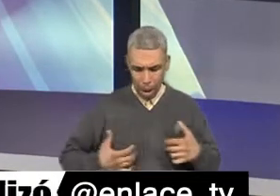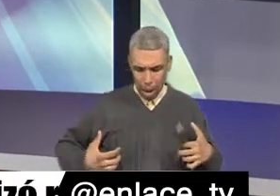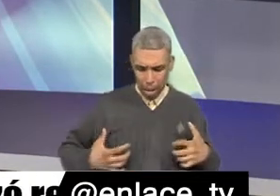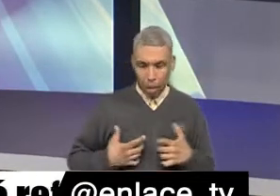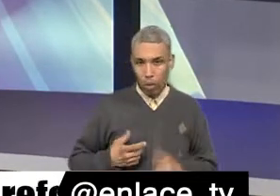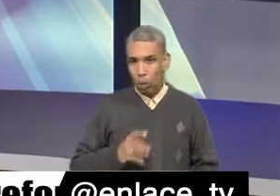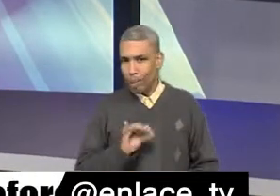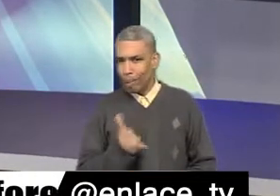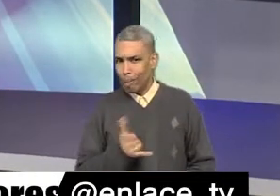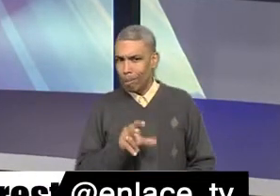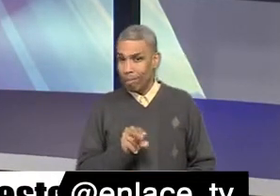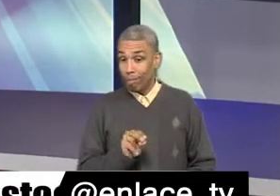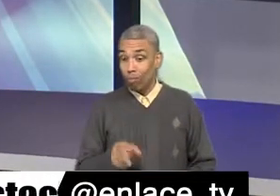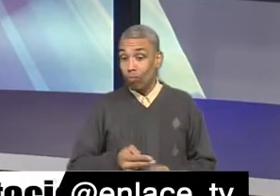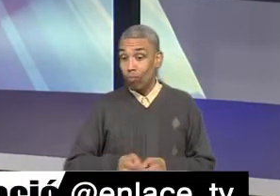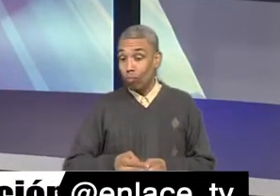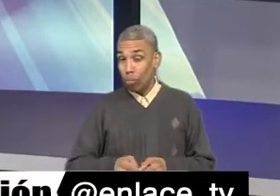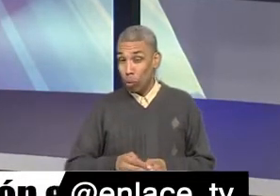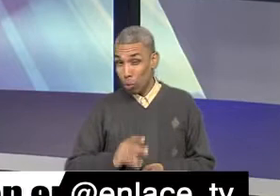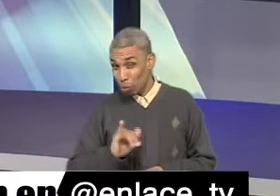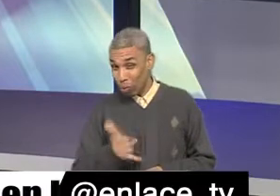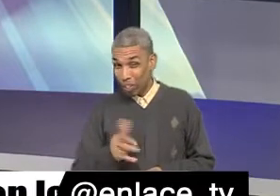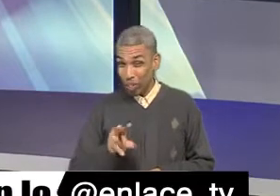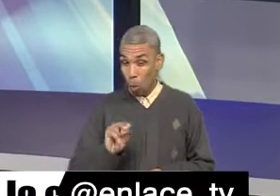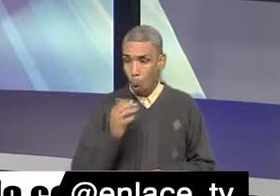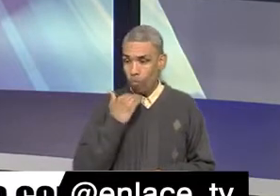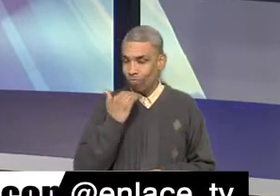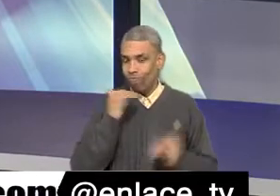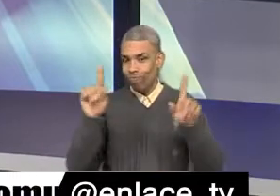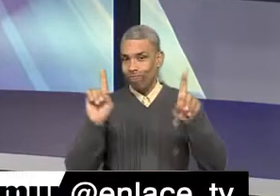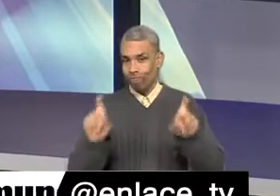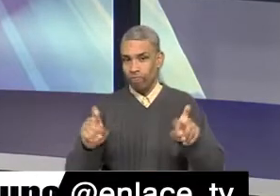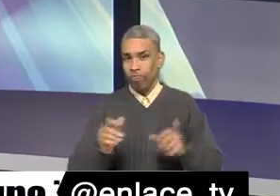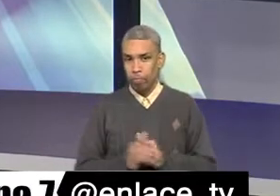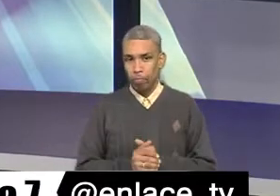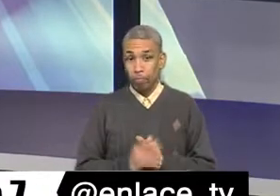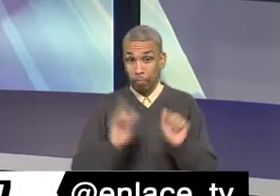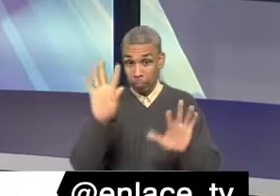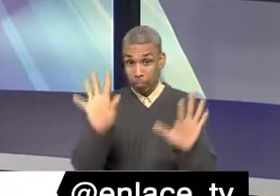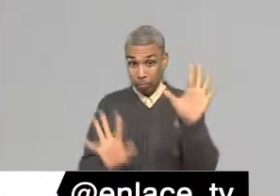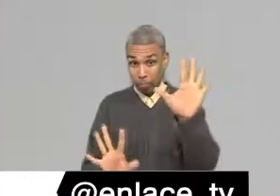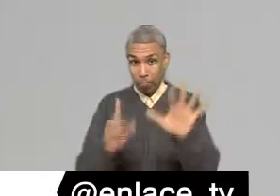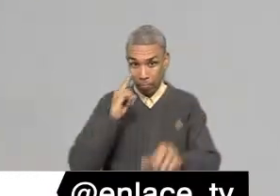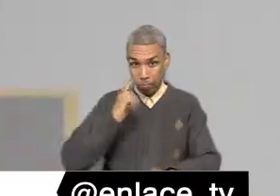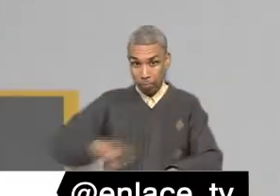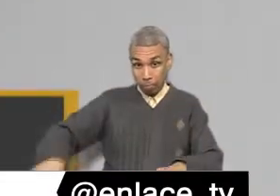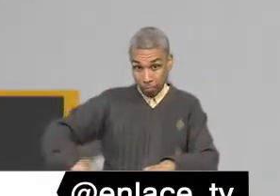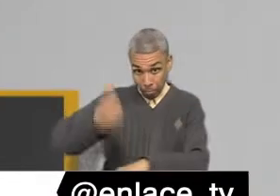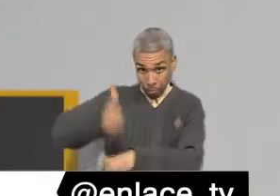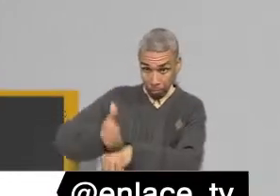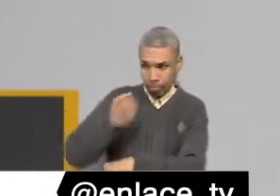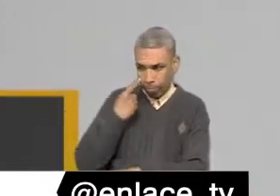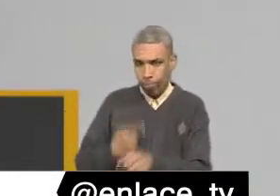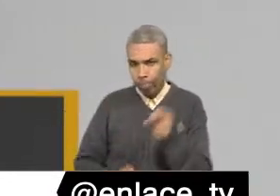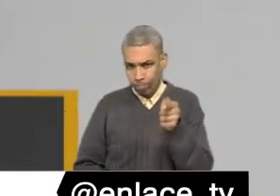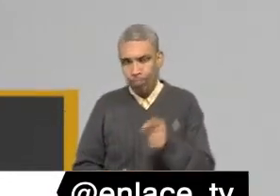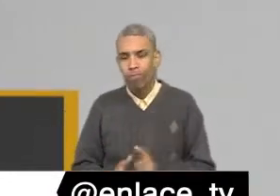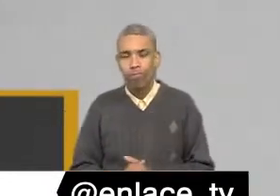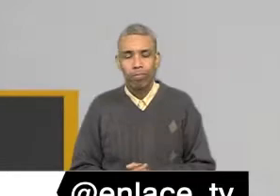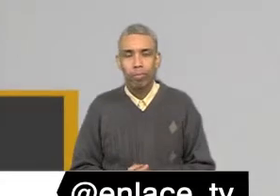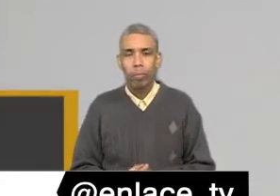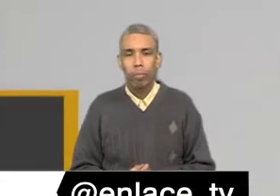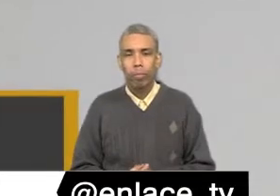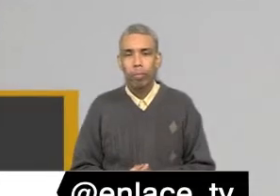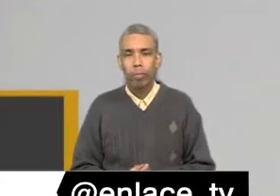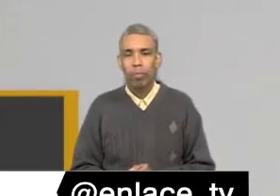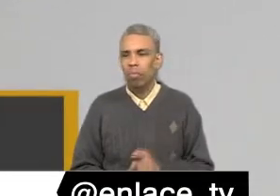La Secretaria de Desarrollo Económico y Social se pronunció acerca de este tema. Dailin Cortés, Secretaria de Desarrollo del municipio,